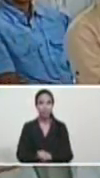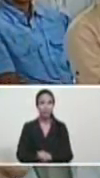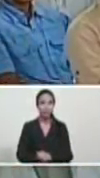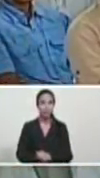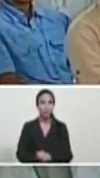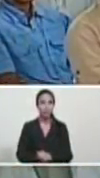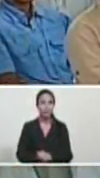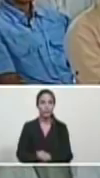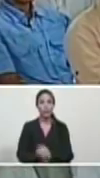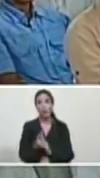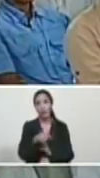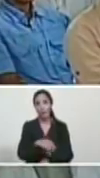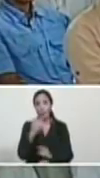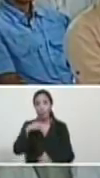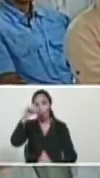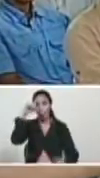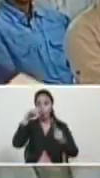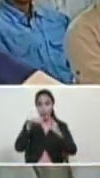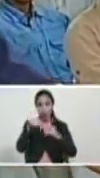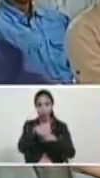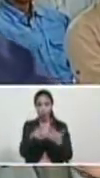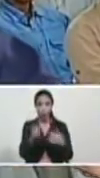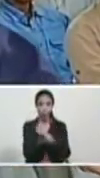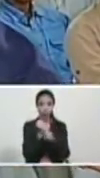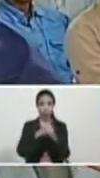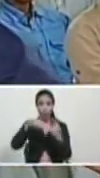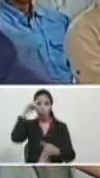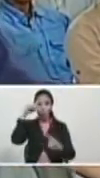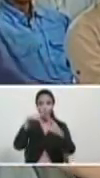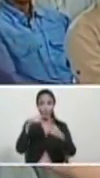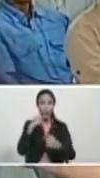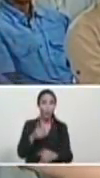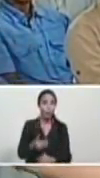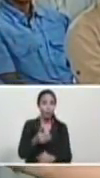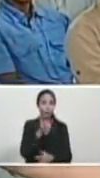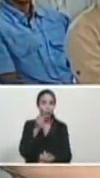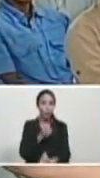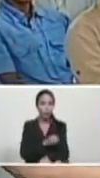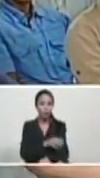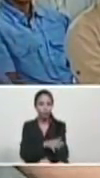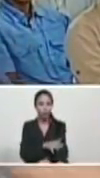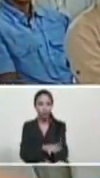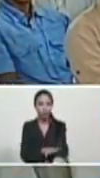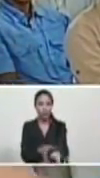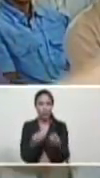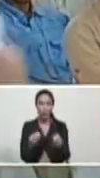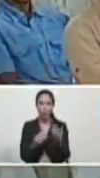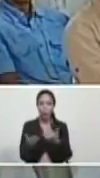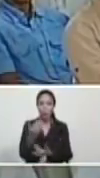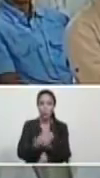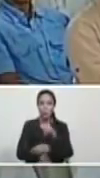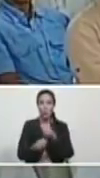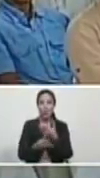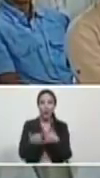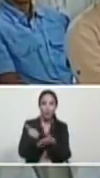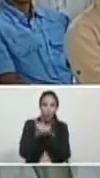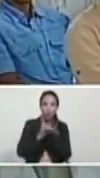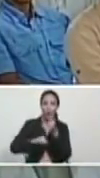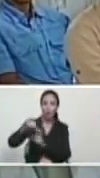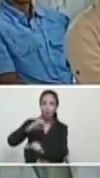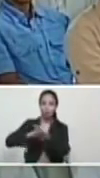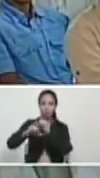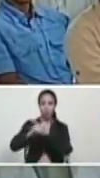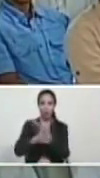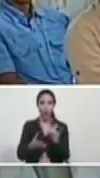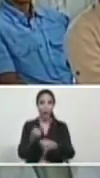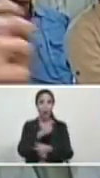cultura organizacional que tienen nuestros trabajadores, que su materia prima viene de la sangre, en el acto solidario de donar, y va a la sangre a los pacientes